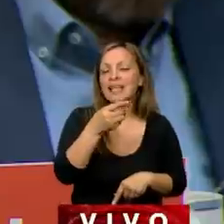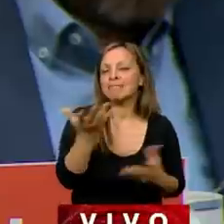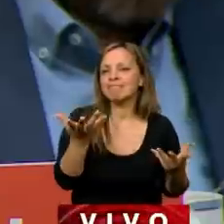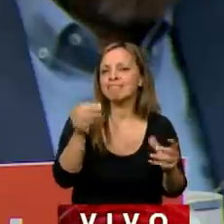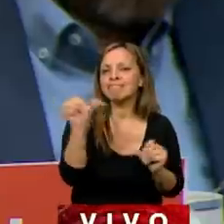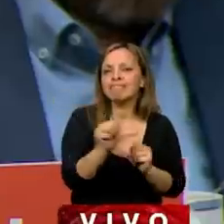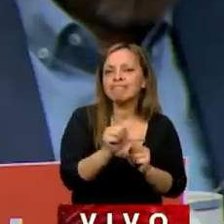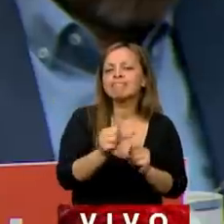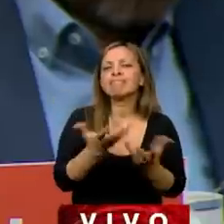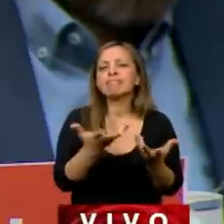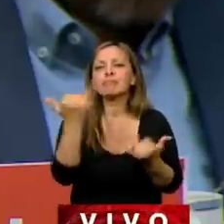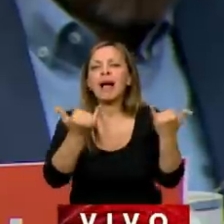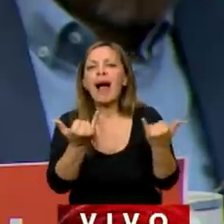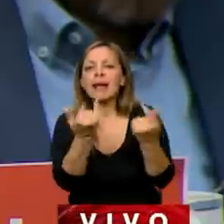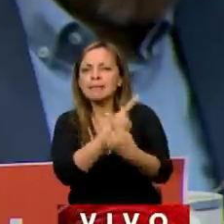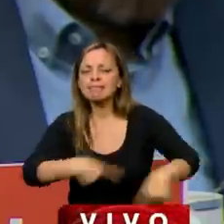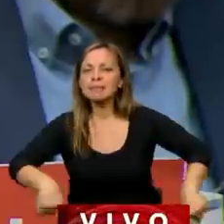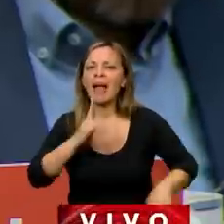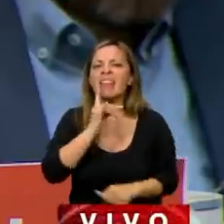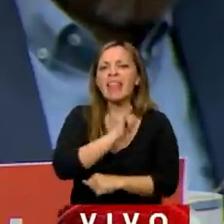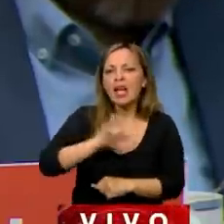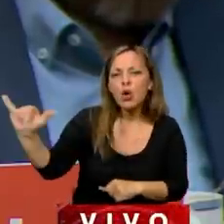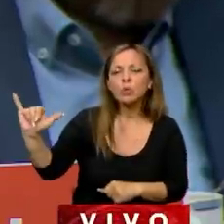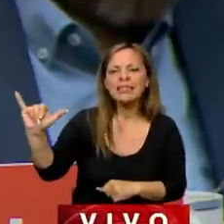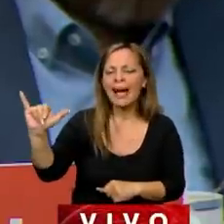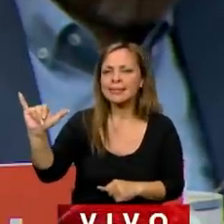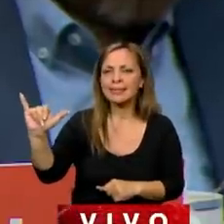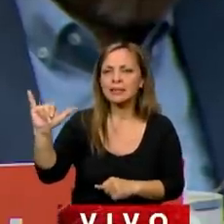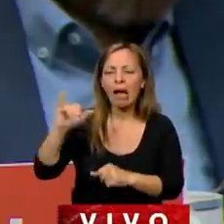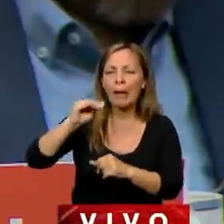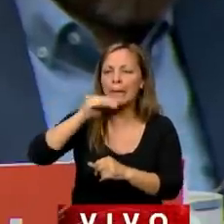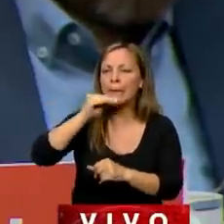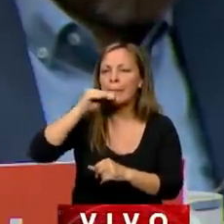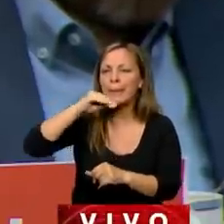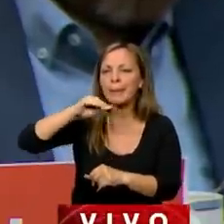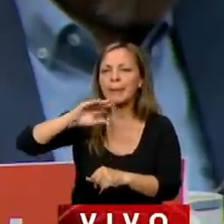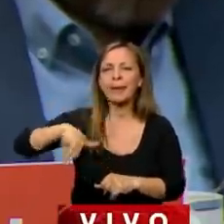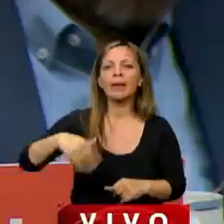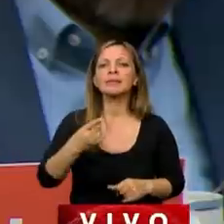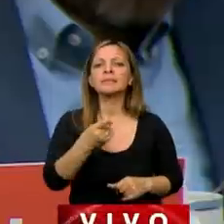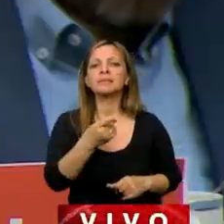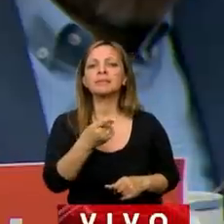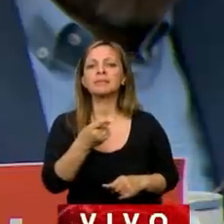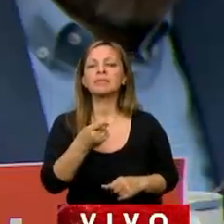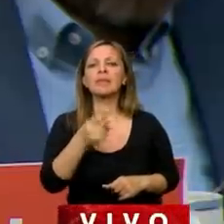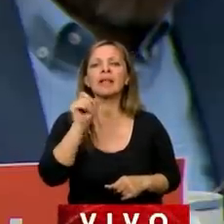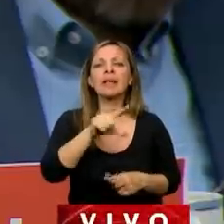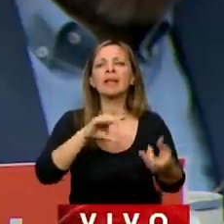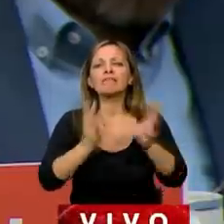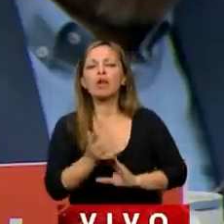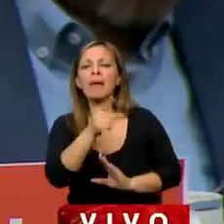Ha habido todo tipo de denuncias tapadas del accionar de las